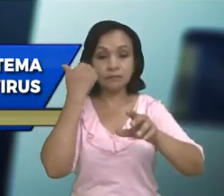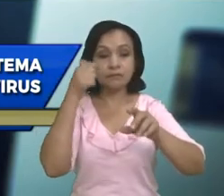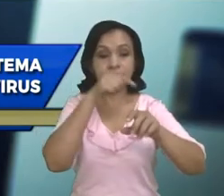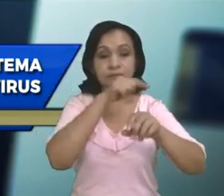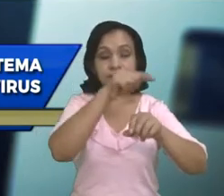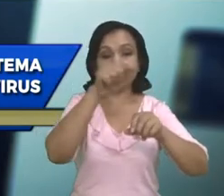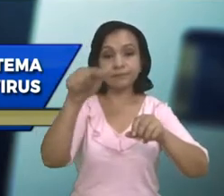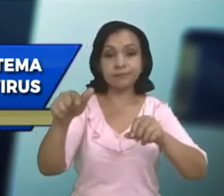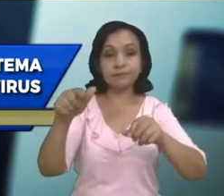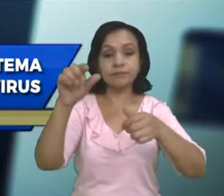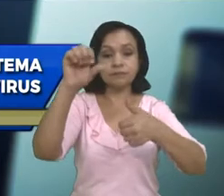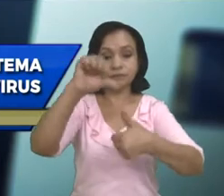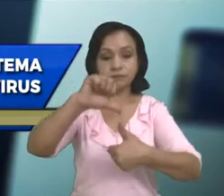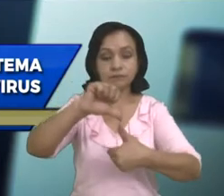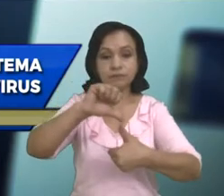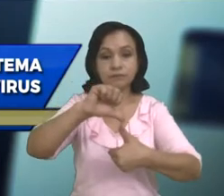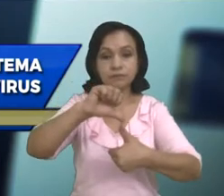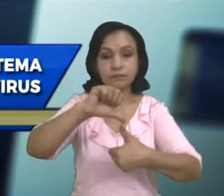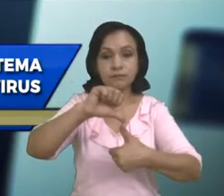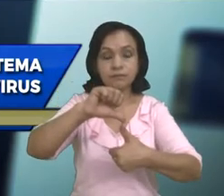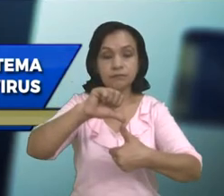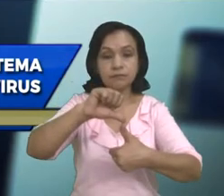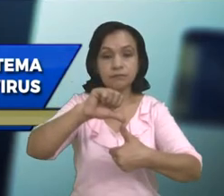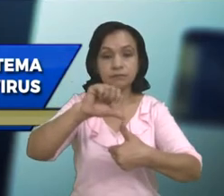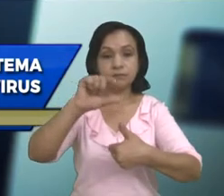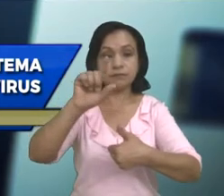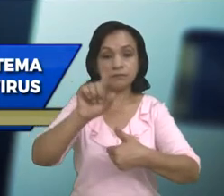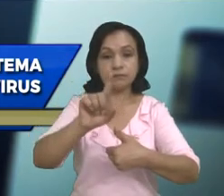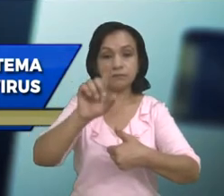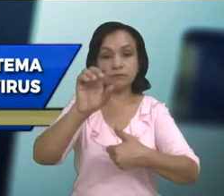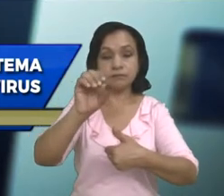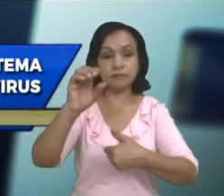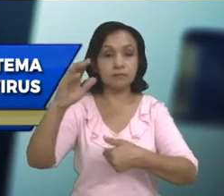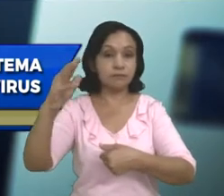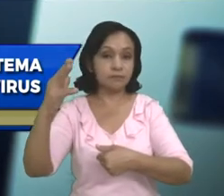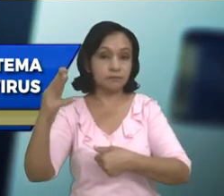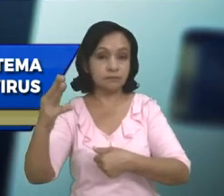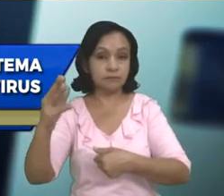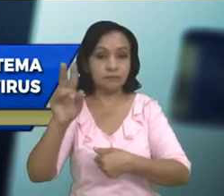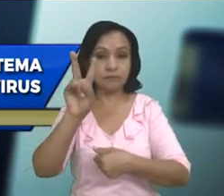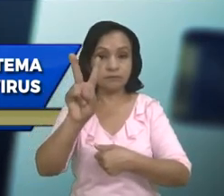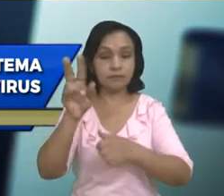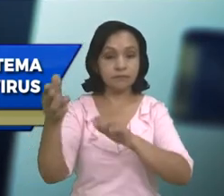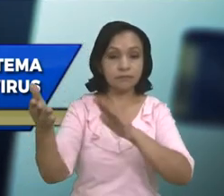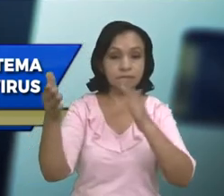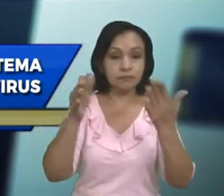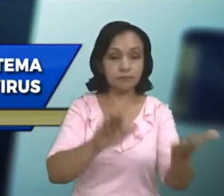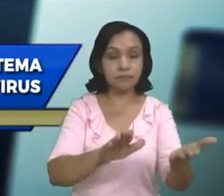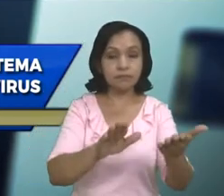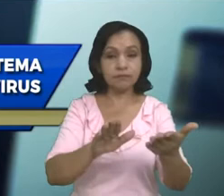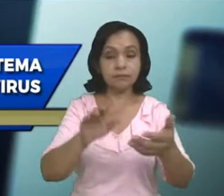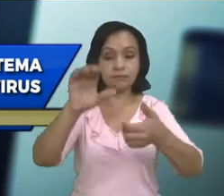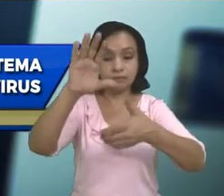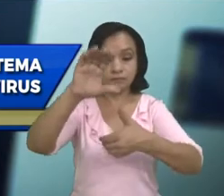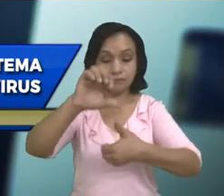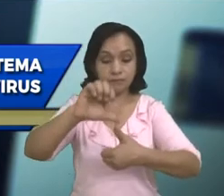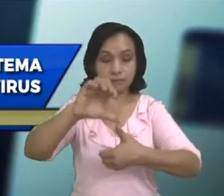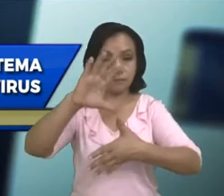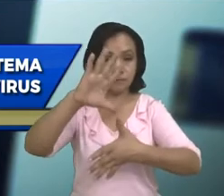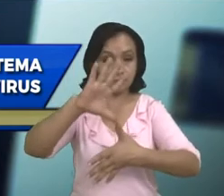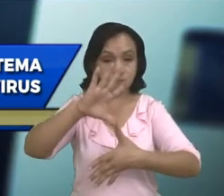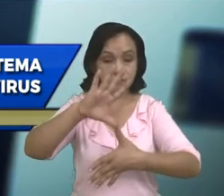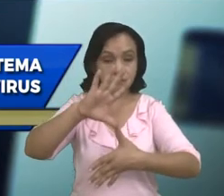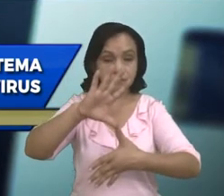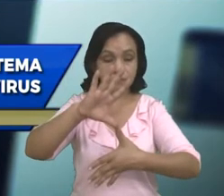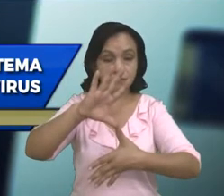centroamérica tenemos 109 casos y 2 fallecidos a nivel de nuestra américa tenemos